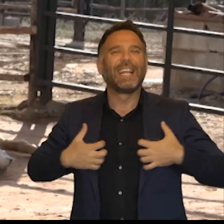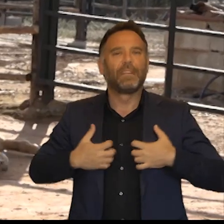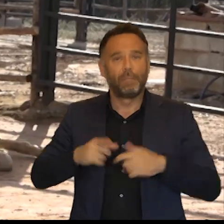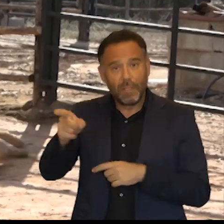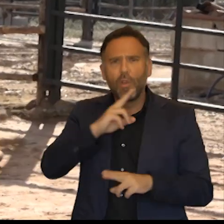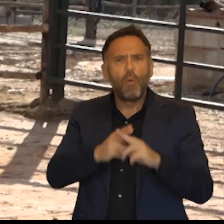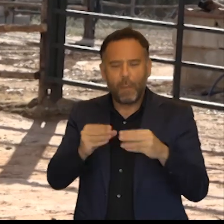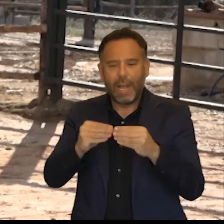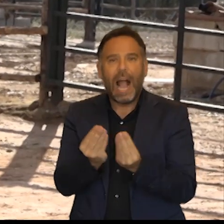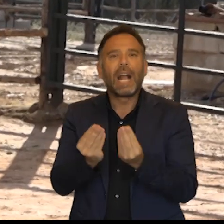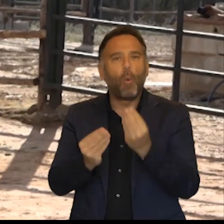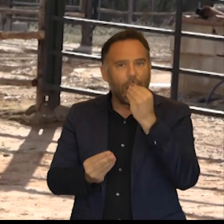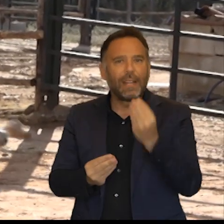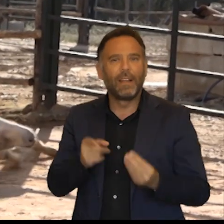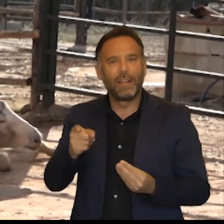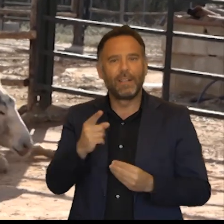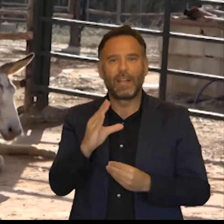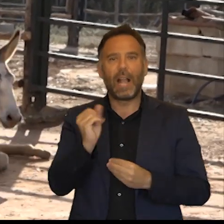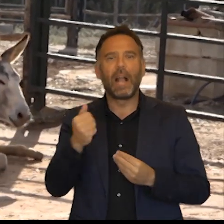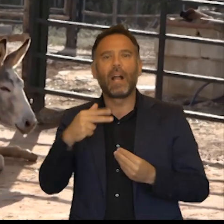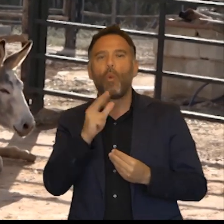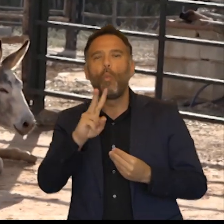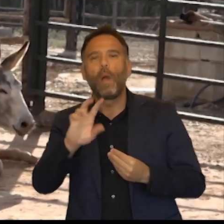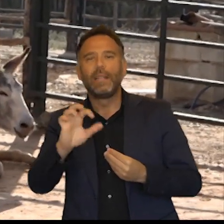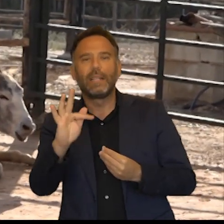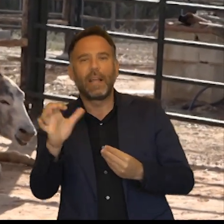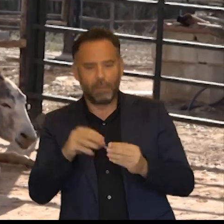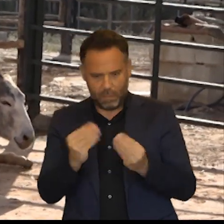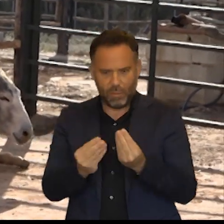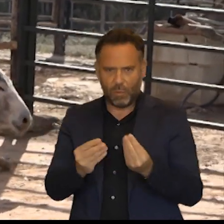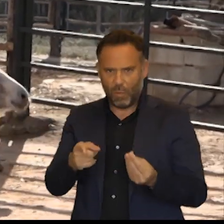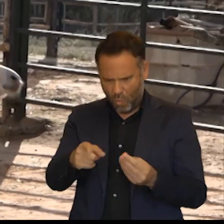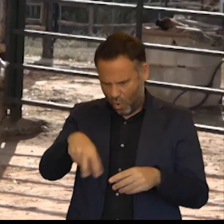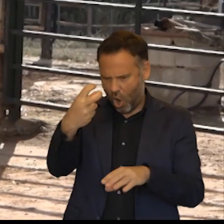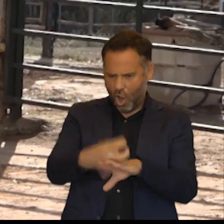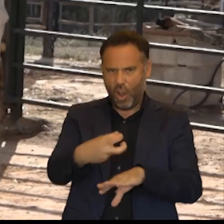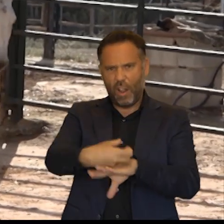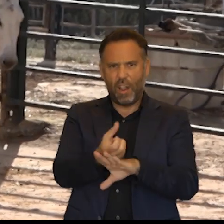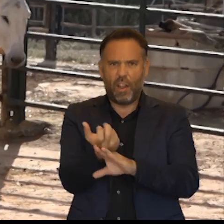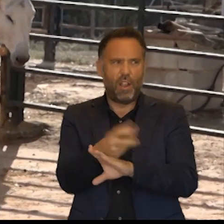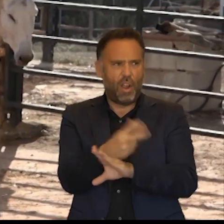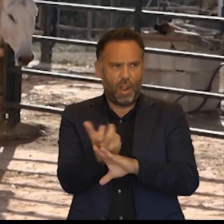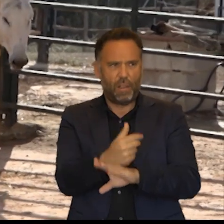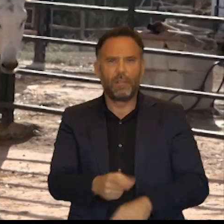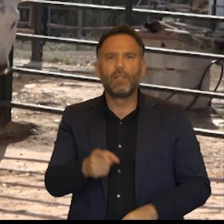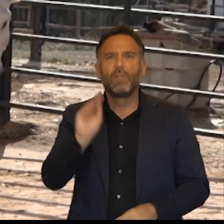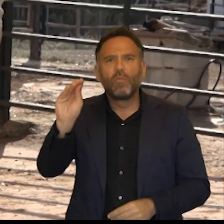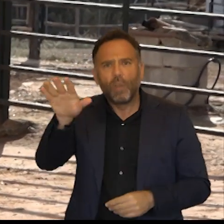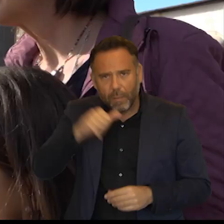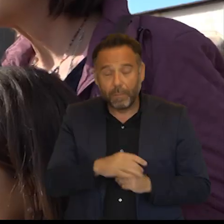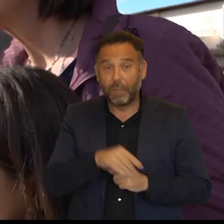se llama ese? Cacahuete. ¿Ese es cacahuete? Cacahuete. ¡Cacahuete! ¡Que nos está poniendo un show!